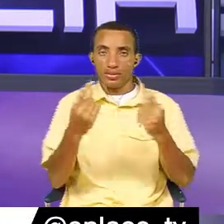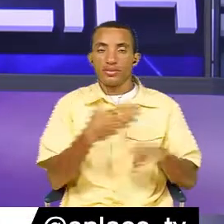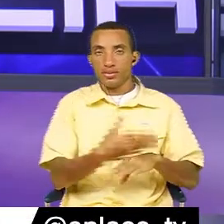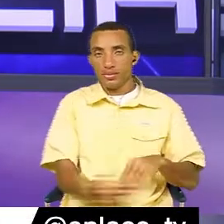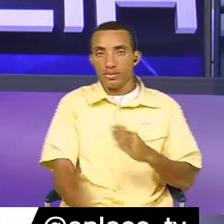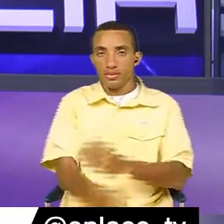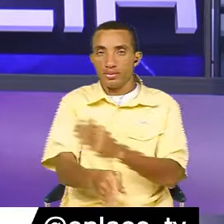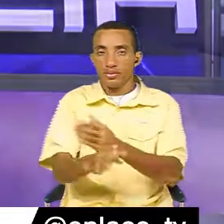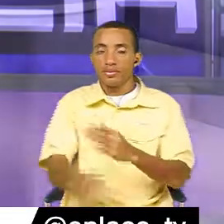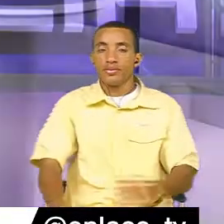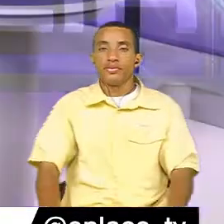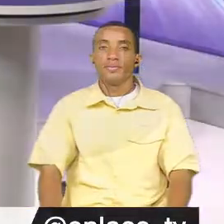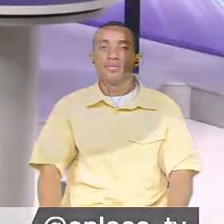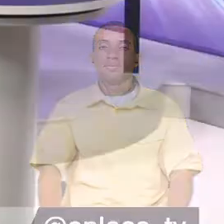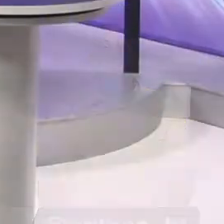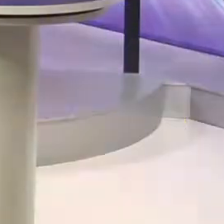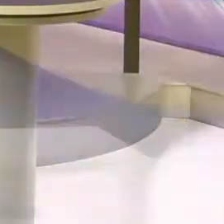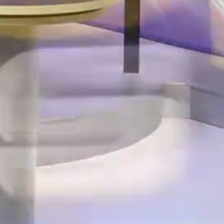Enlace Noticias.